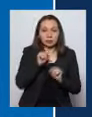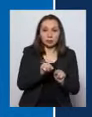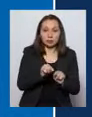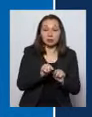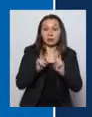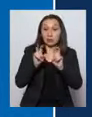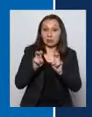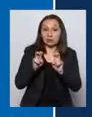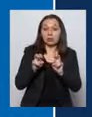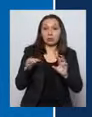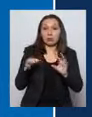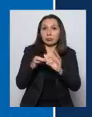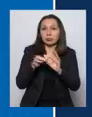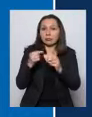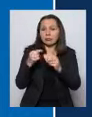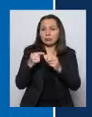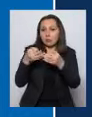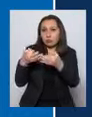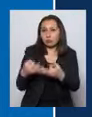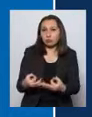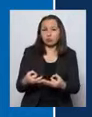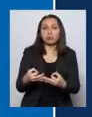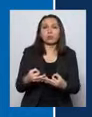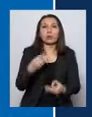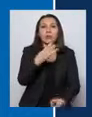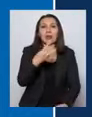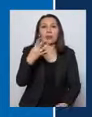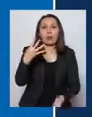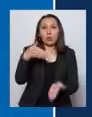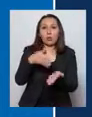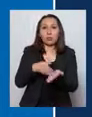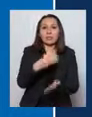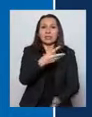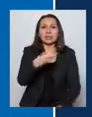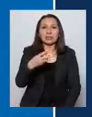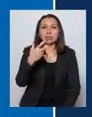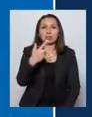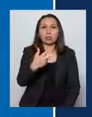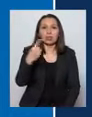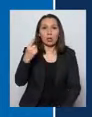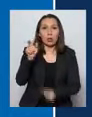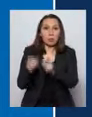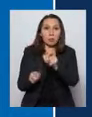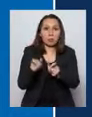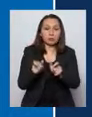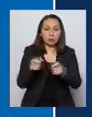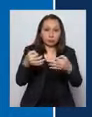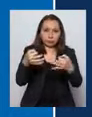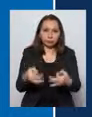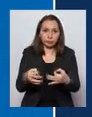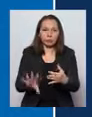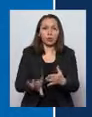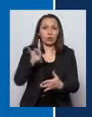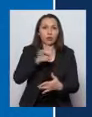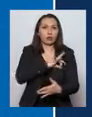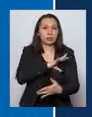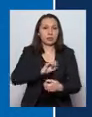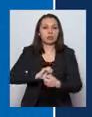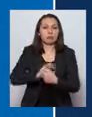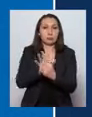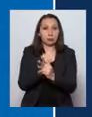llegamos a una cifra de 34 mil 381 casos en chile